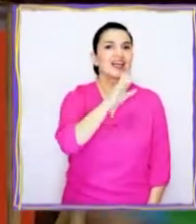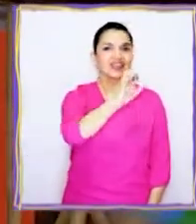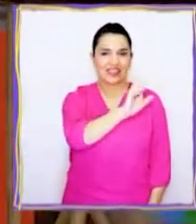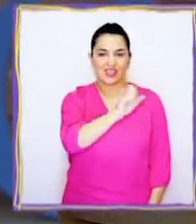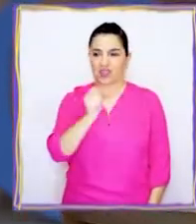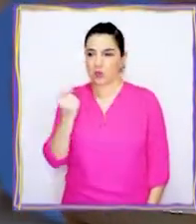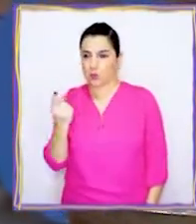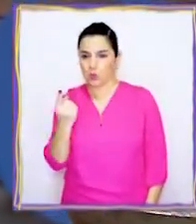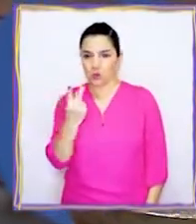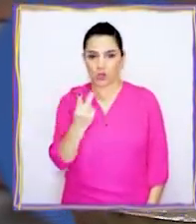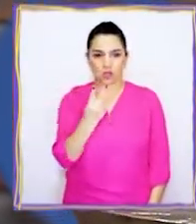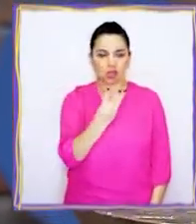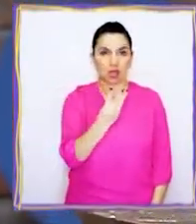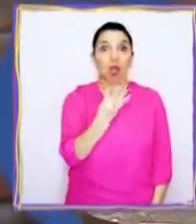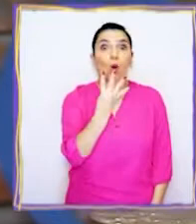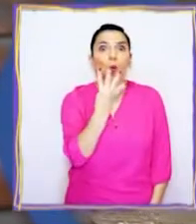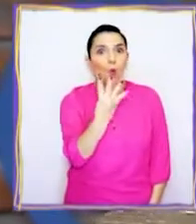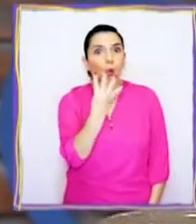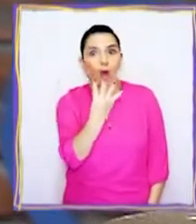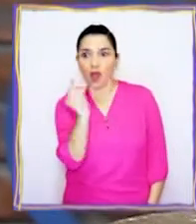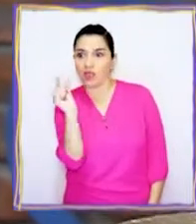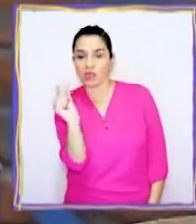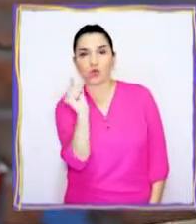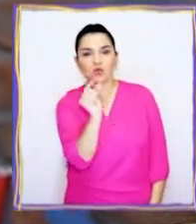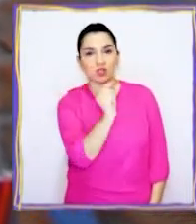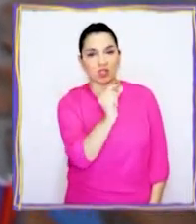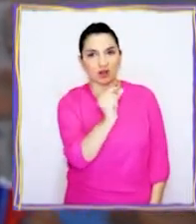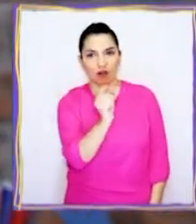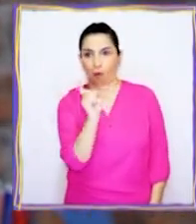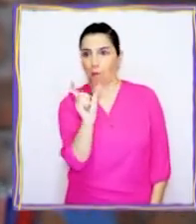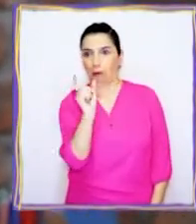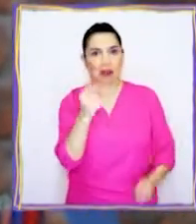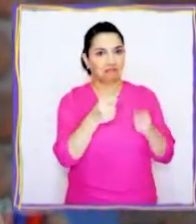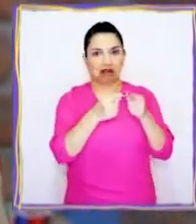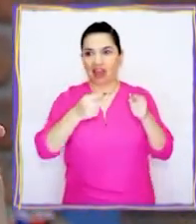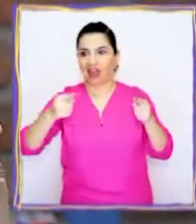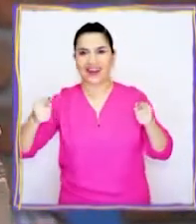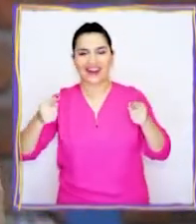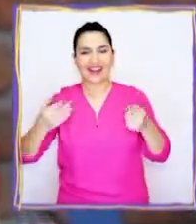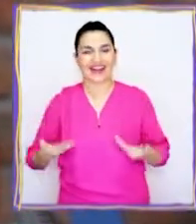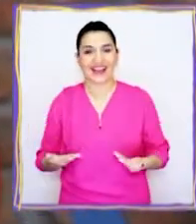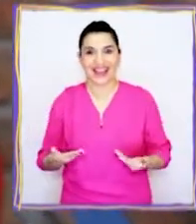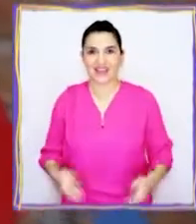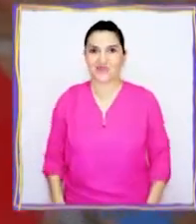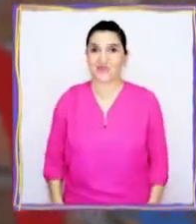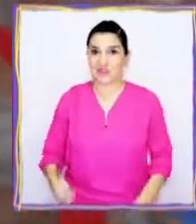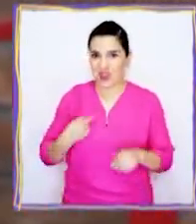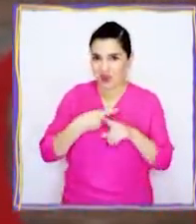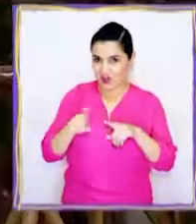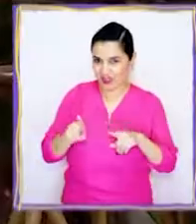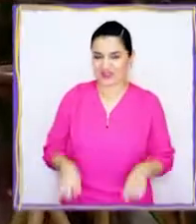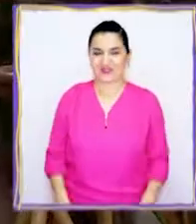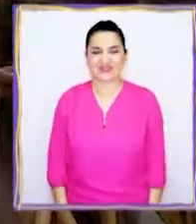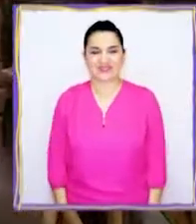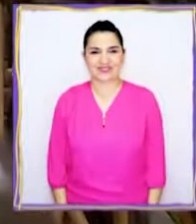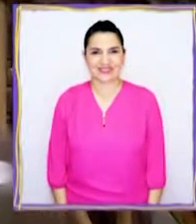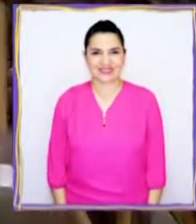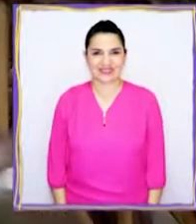Chocolate. 1, 2, 3. ¡Tiene cuatro sílabas! ¡Qué palabra más larga! Veamos qué